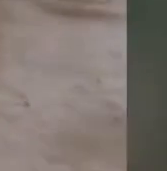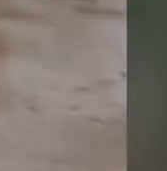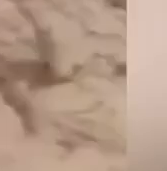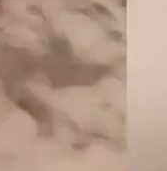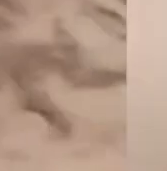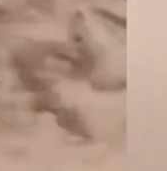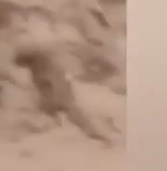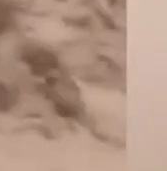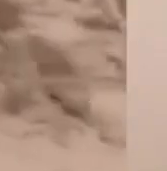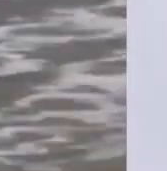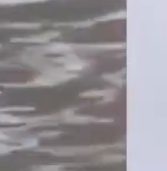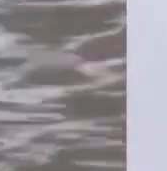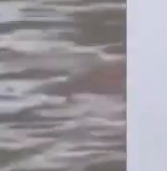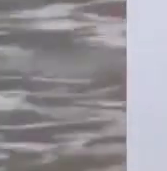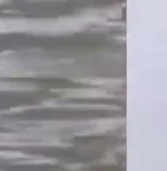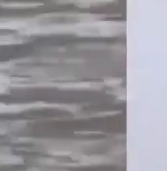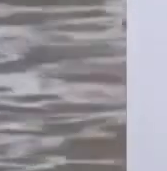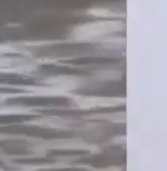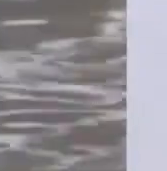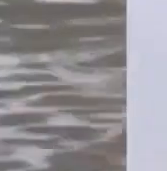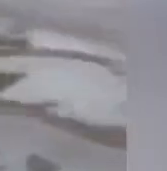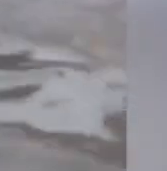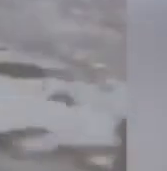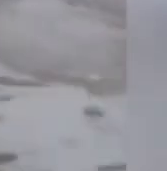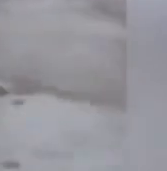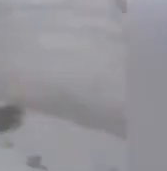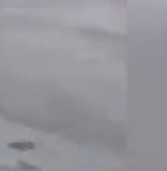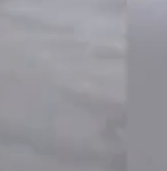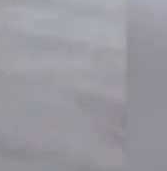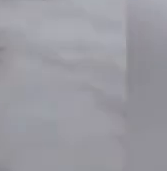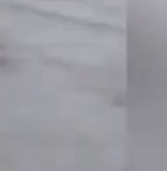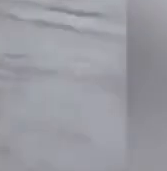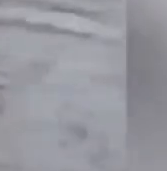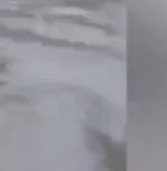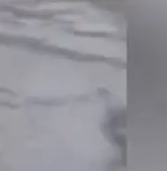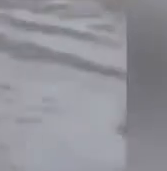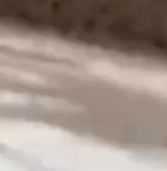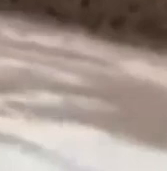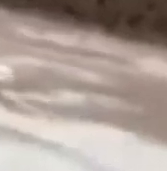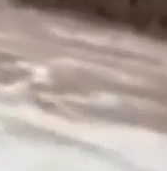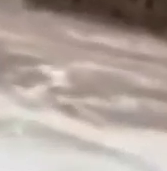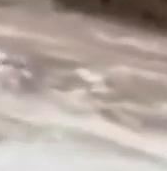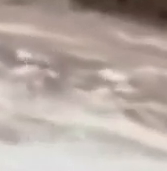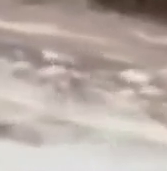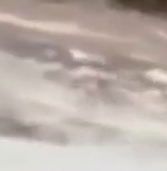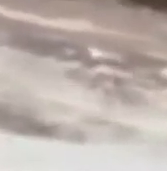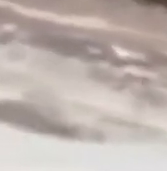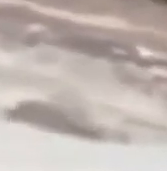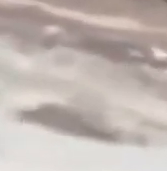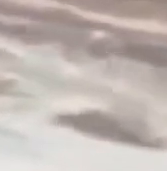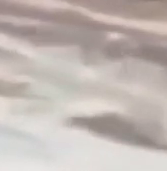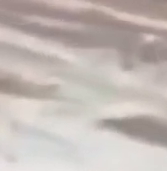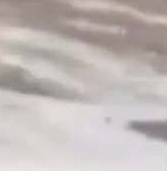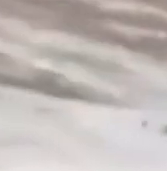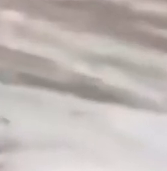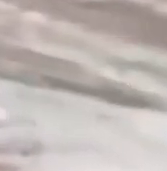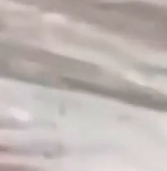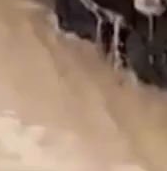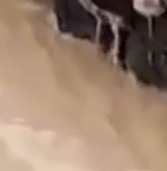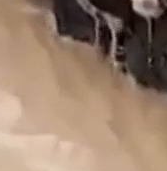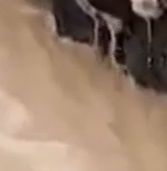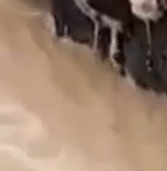lugares del mundo en junio lluvias monzónicas provocaron grandes inundaciones en UNAM China y a principios de agosto en el valle